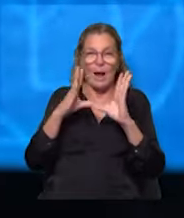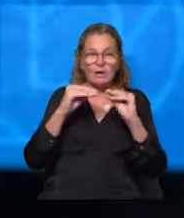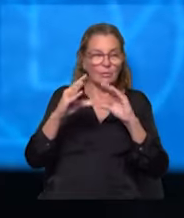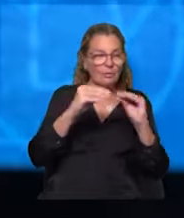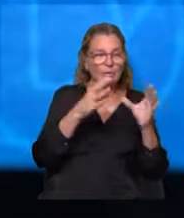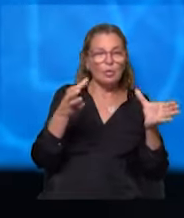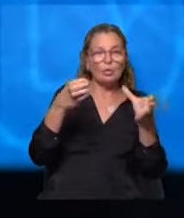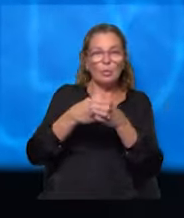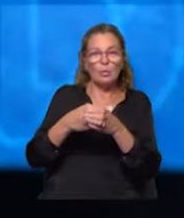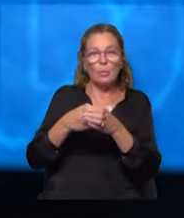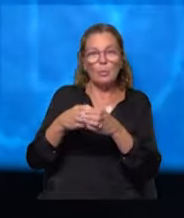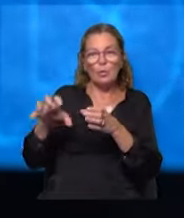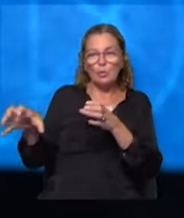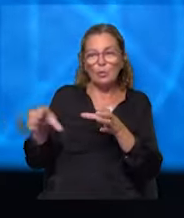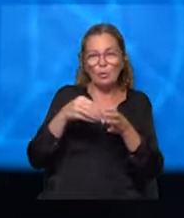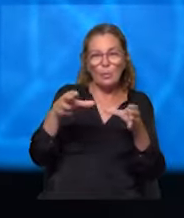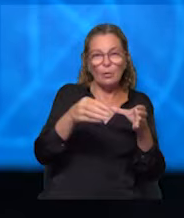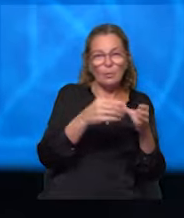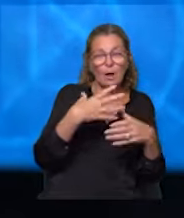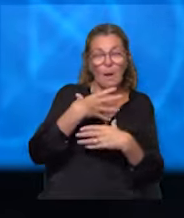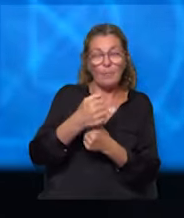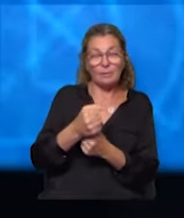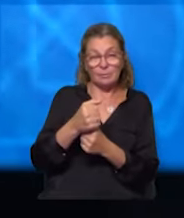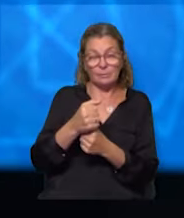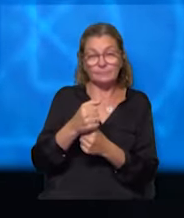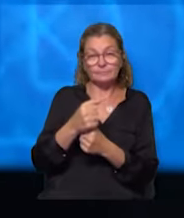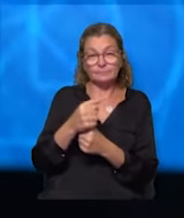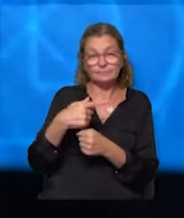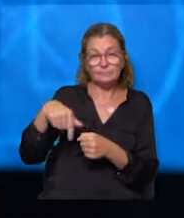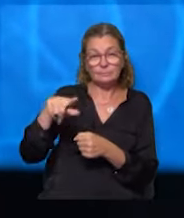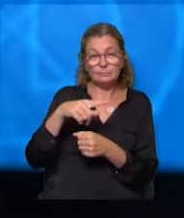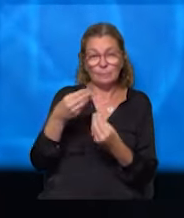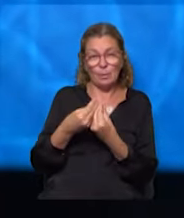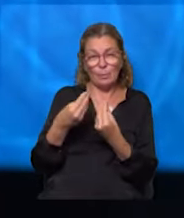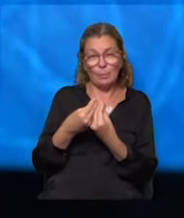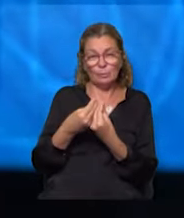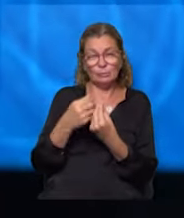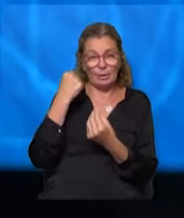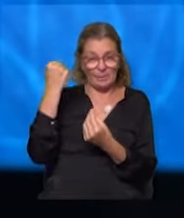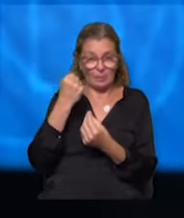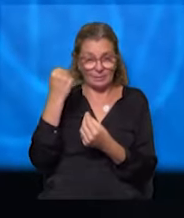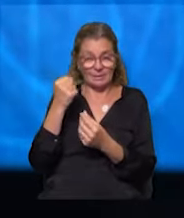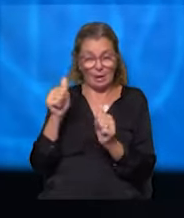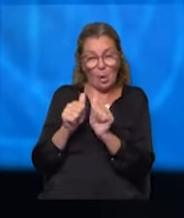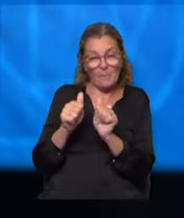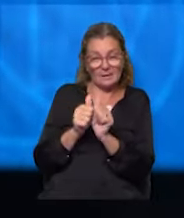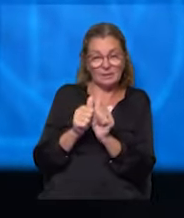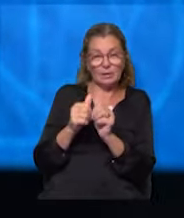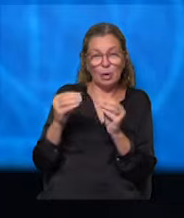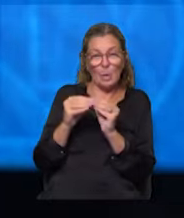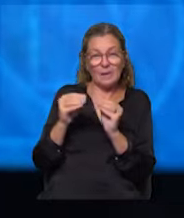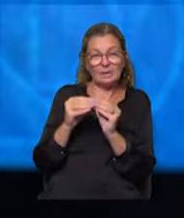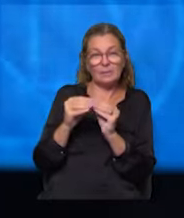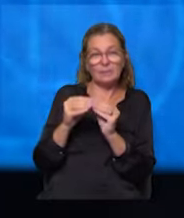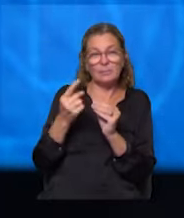equipo y con todos los sectores que siguen apoyando nuestra precandidatura que hay referentes de altísimo nivel y este desde el punto de